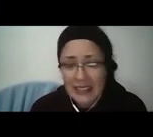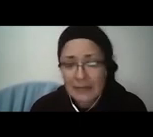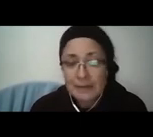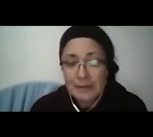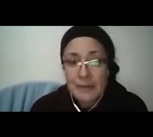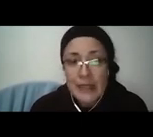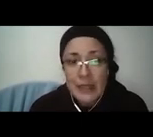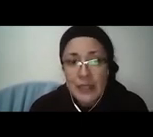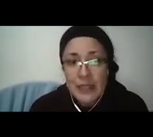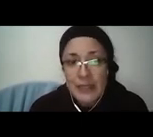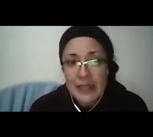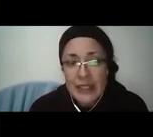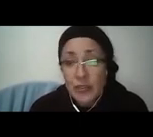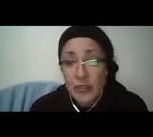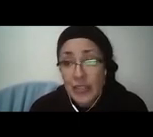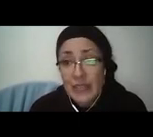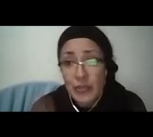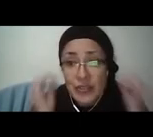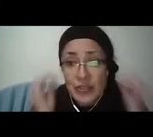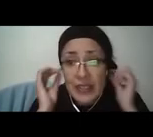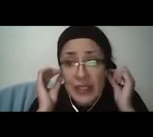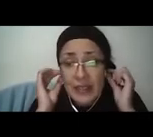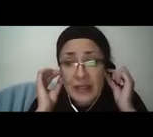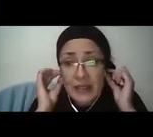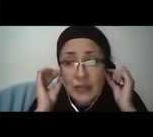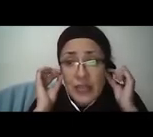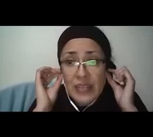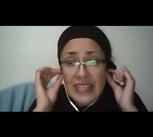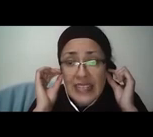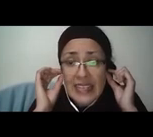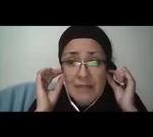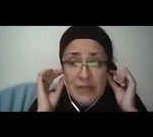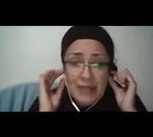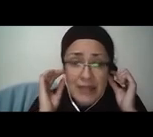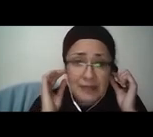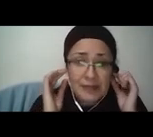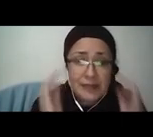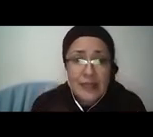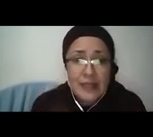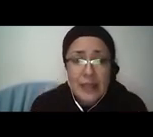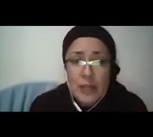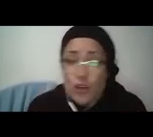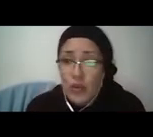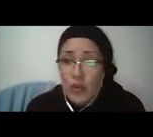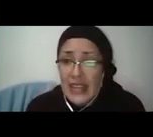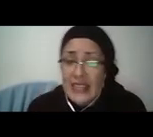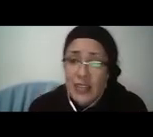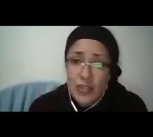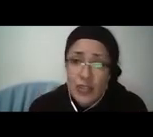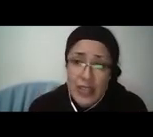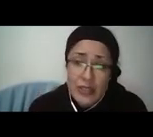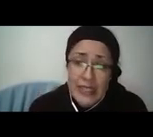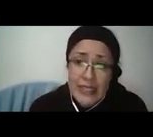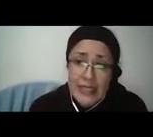relevante, porque todos queremos usar una energía limpia, pero los lugares y las